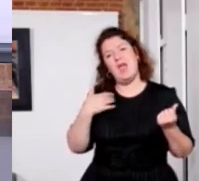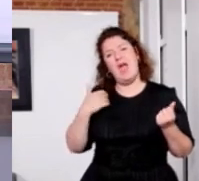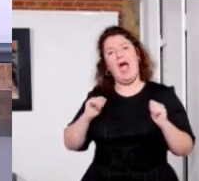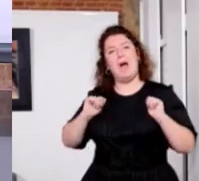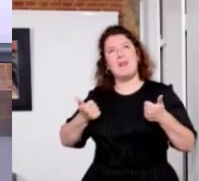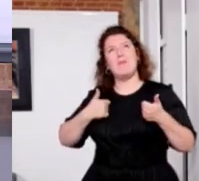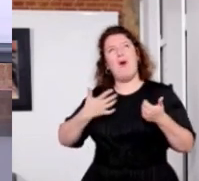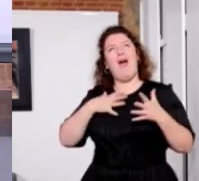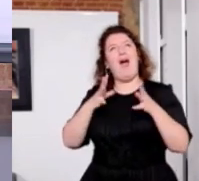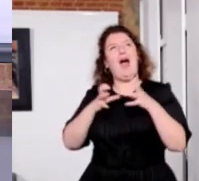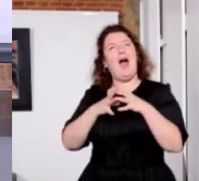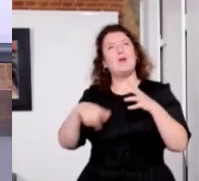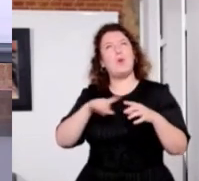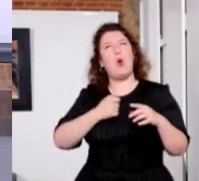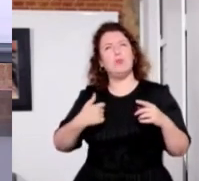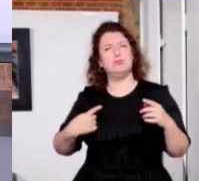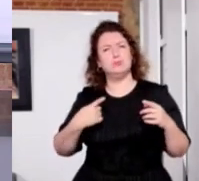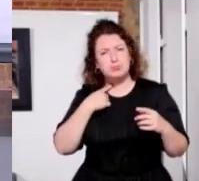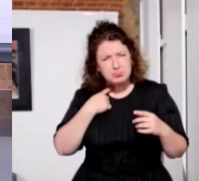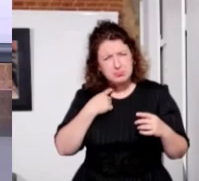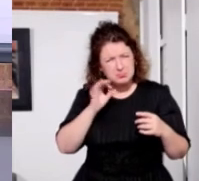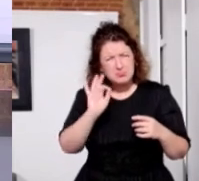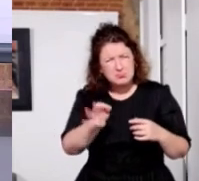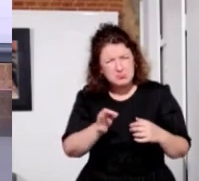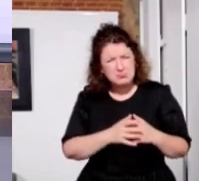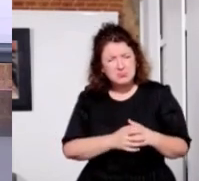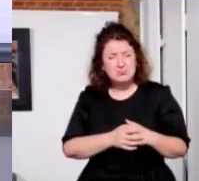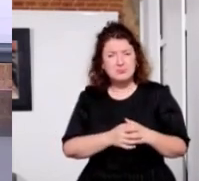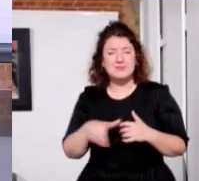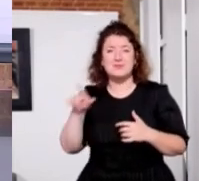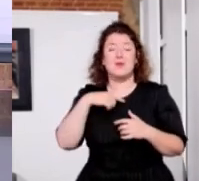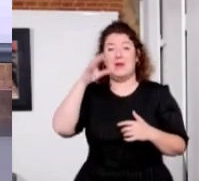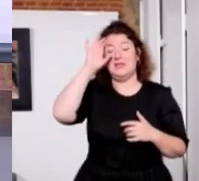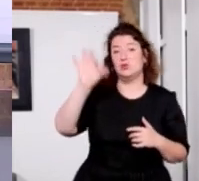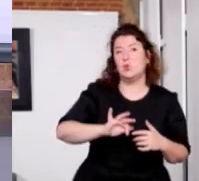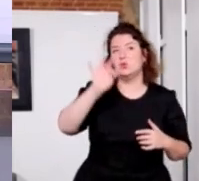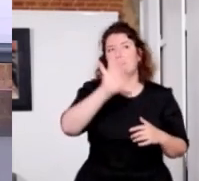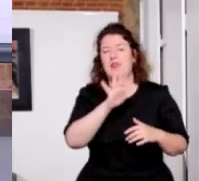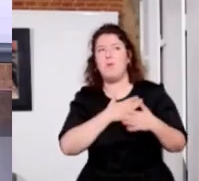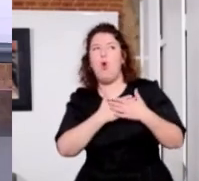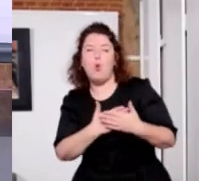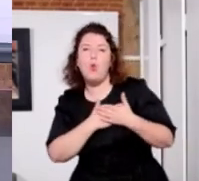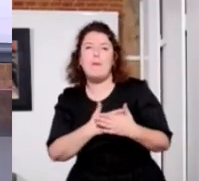impulso. Y que muchas veces en el voluntariado, por lo que hemos estado escuchando, pues claro,